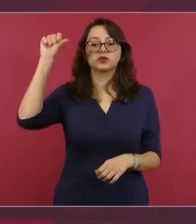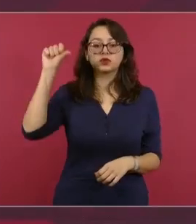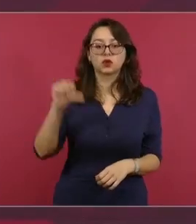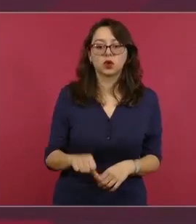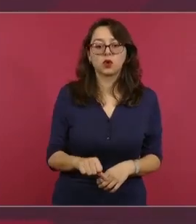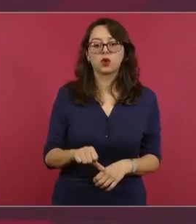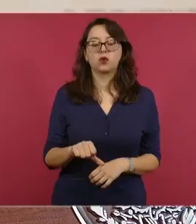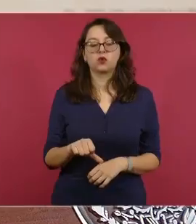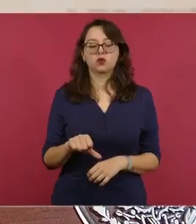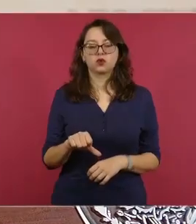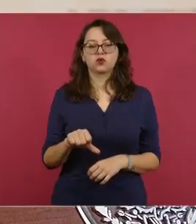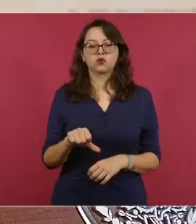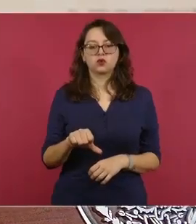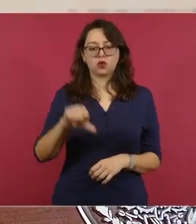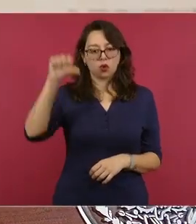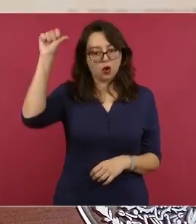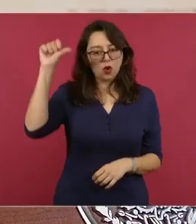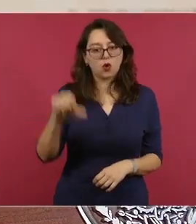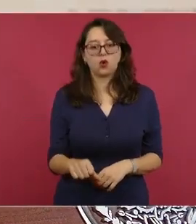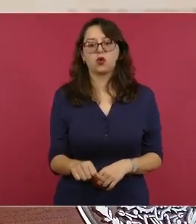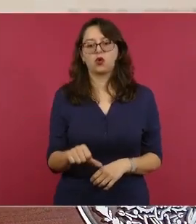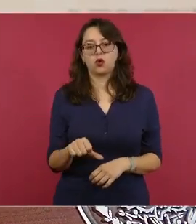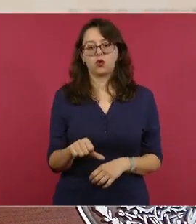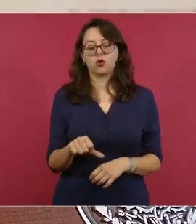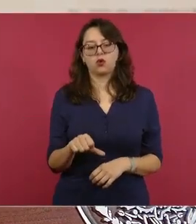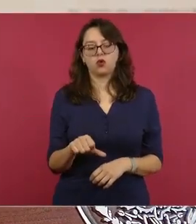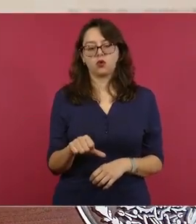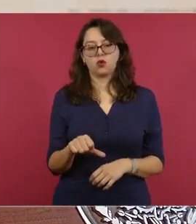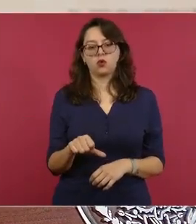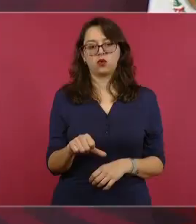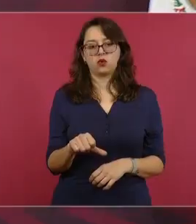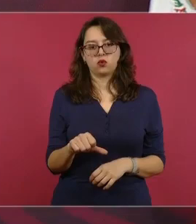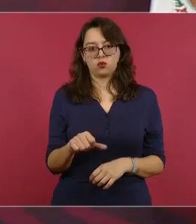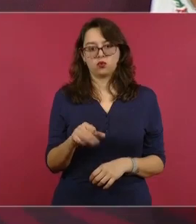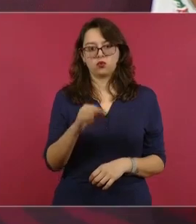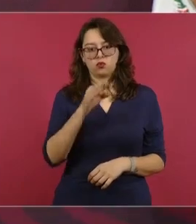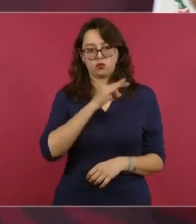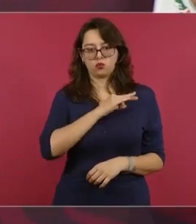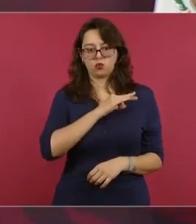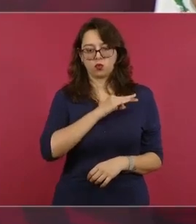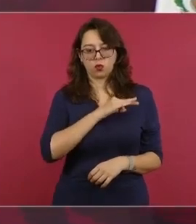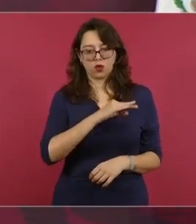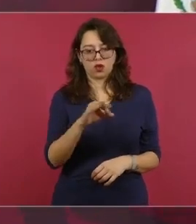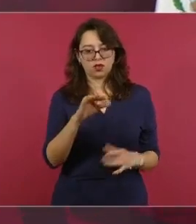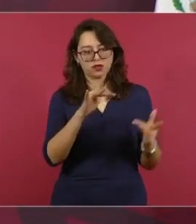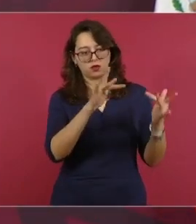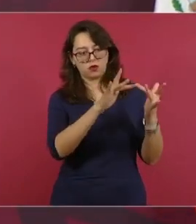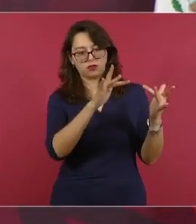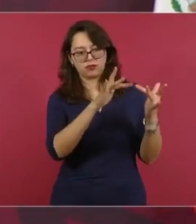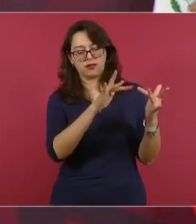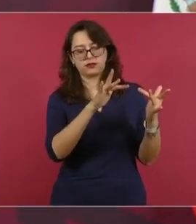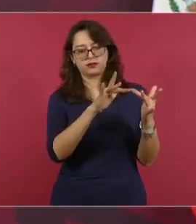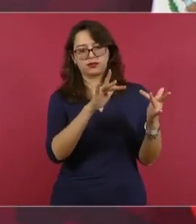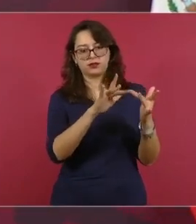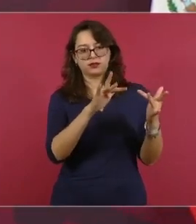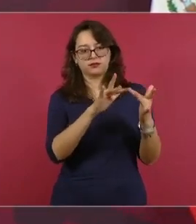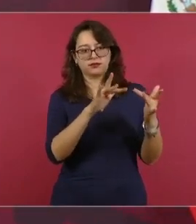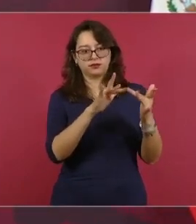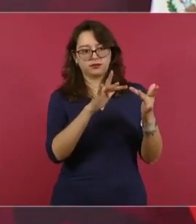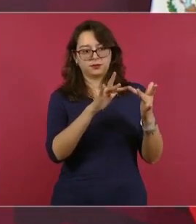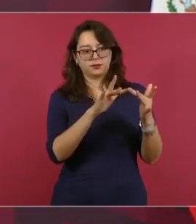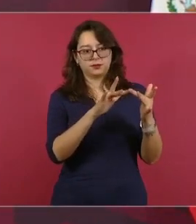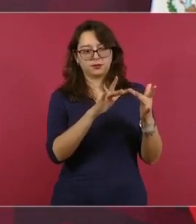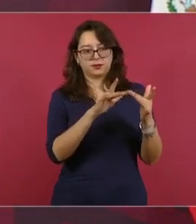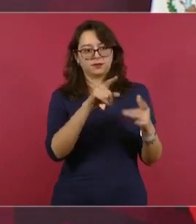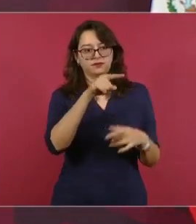hoy mismo, si logras tener comunicación con ellos, con un